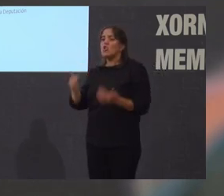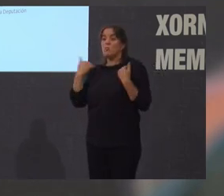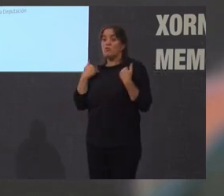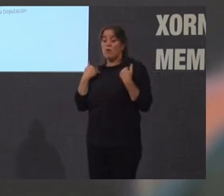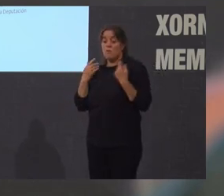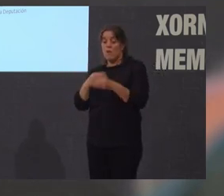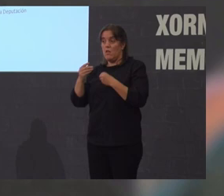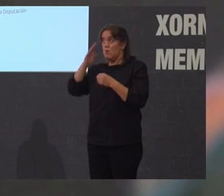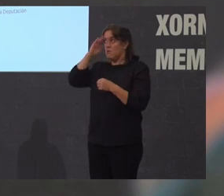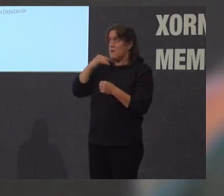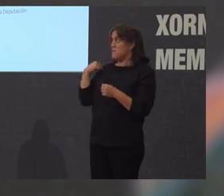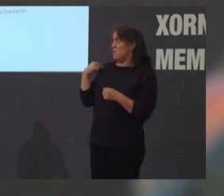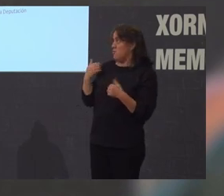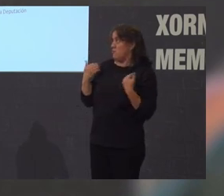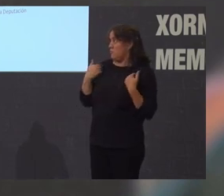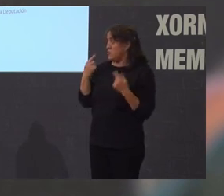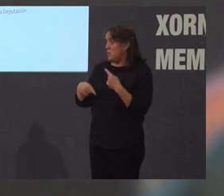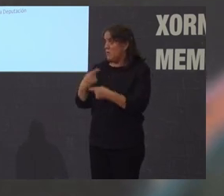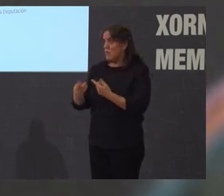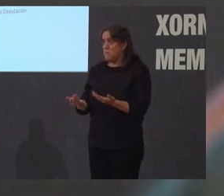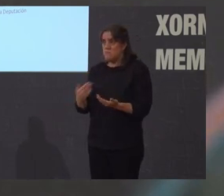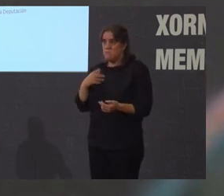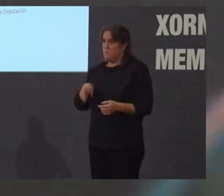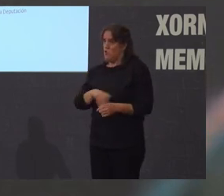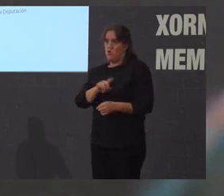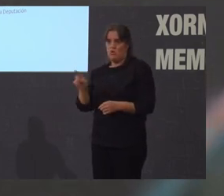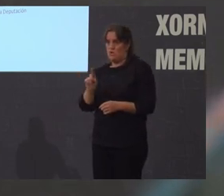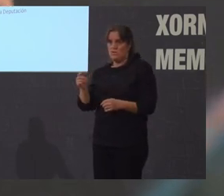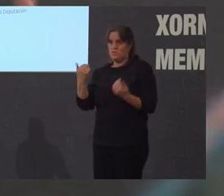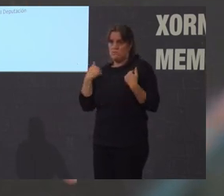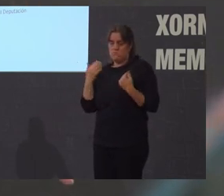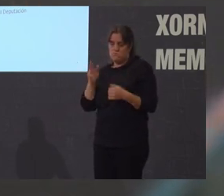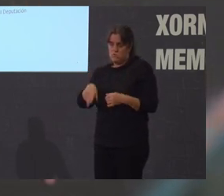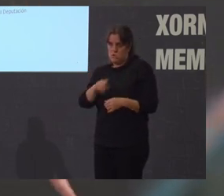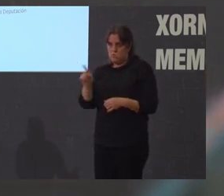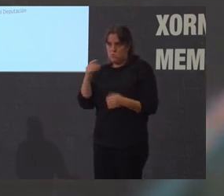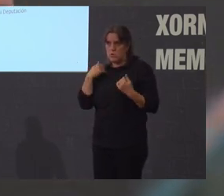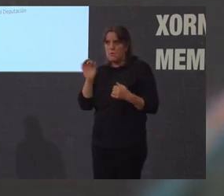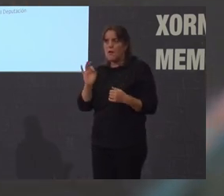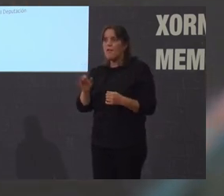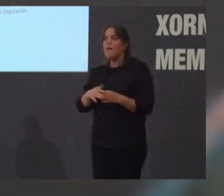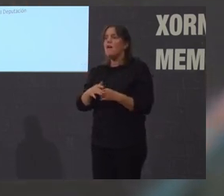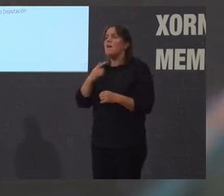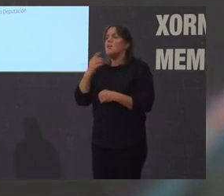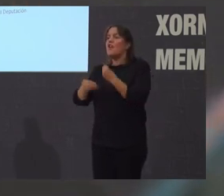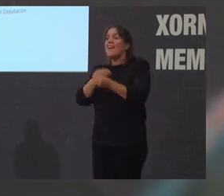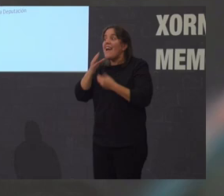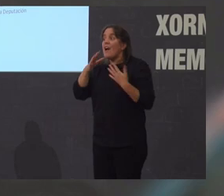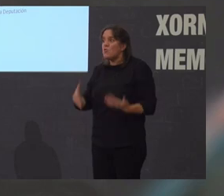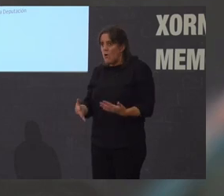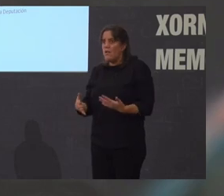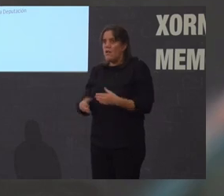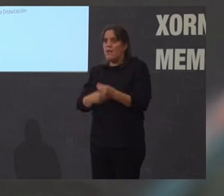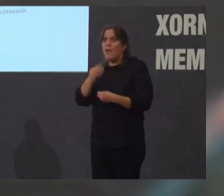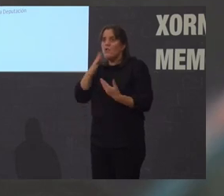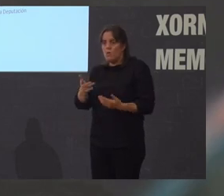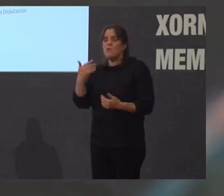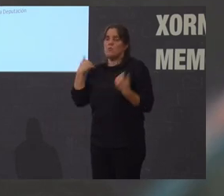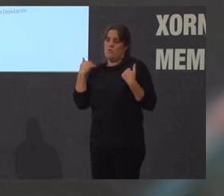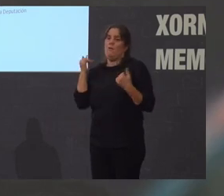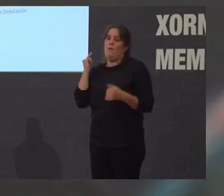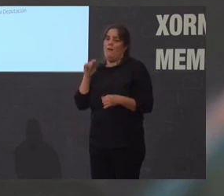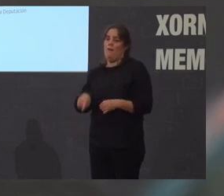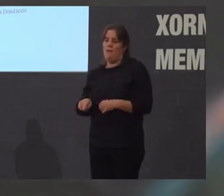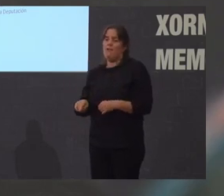responsables de lo que tienen los padres y los abuelos. Y yo digo, efectivamente que no, los hijos no son responsables de lo que tienen sus abuelos, son responsables de lo que hacen ahora.